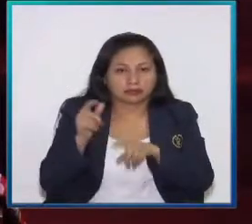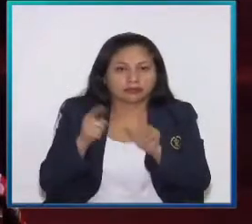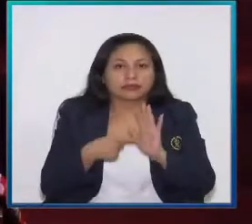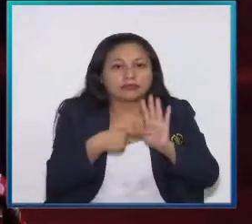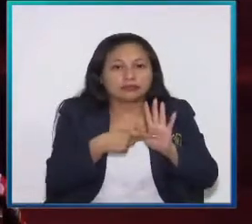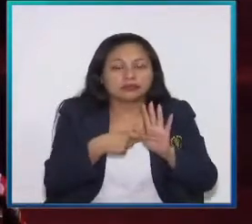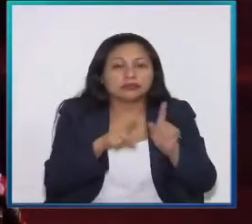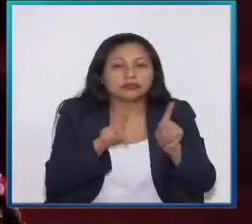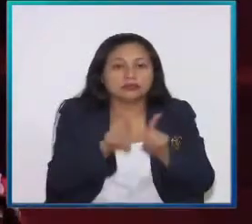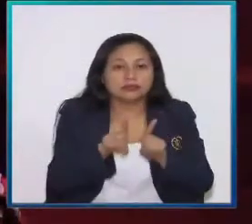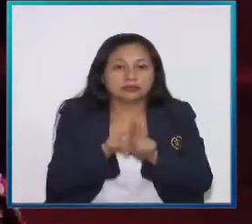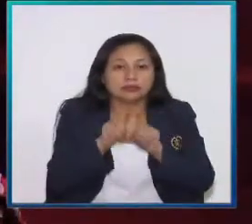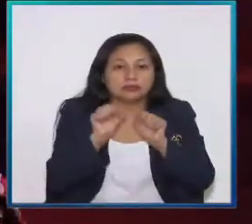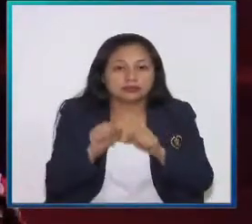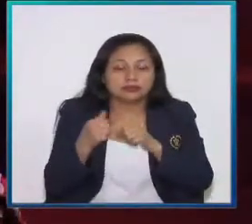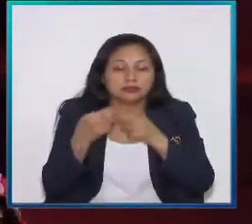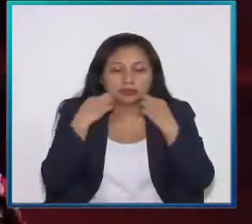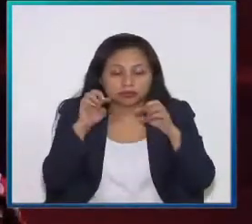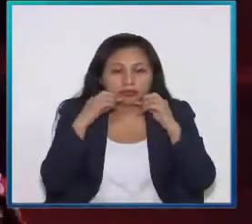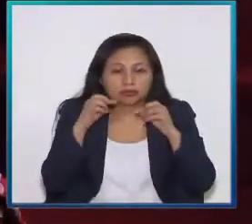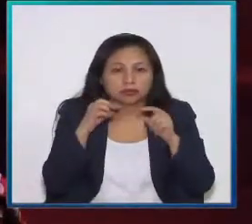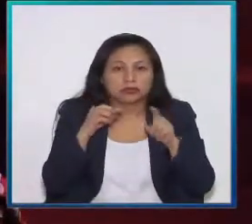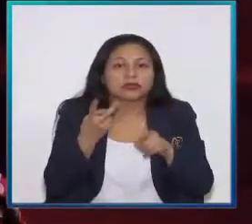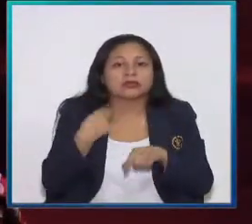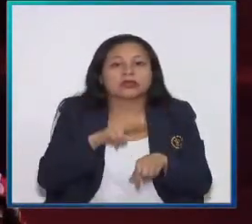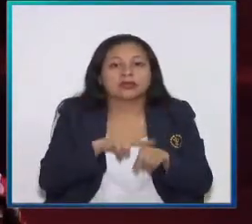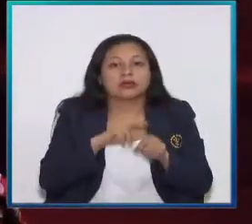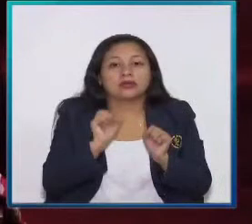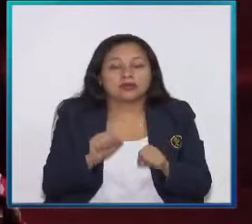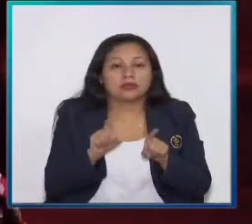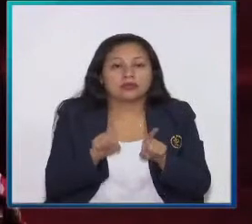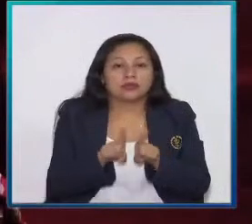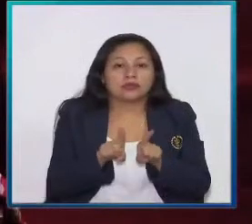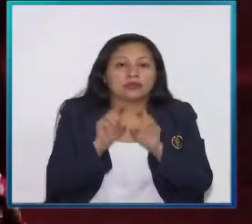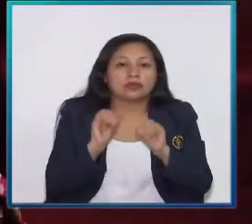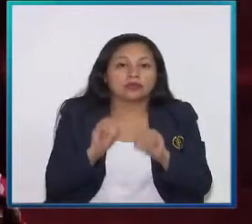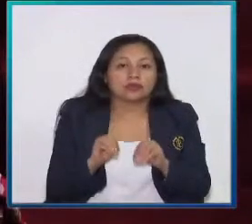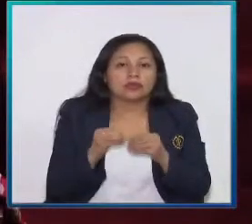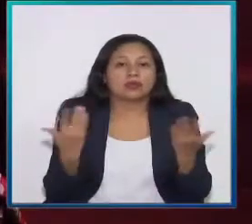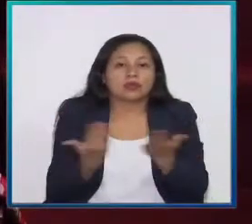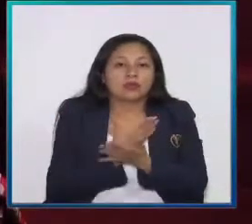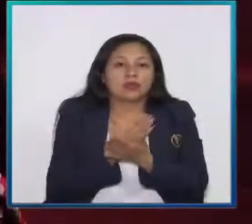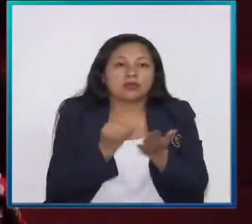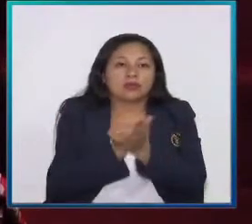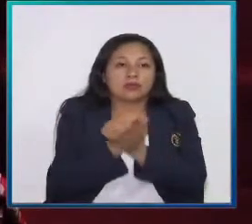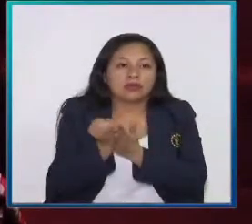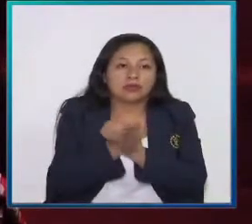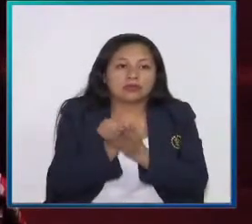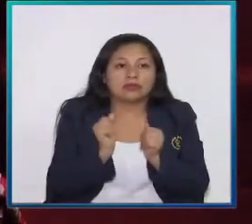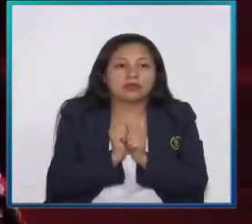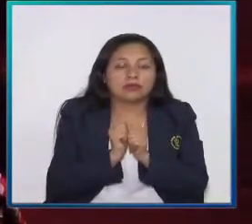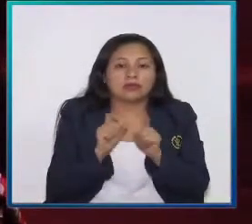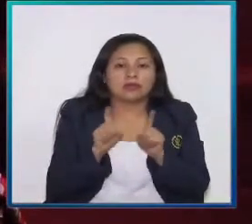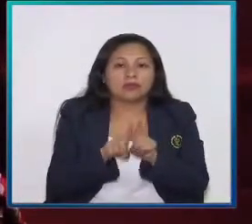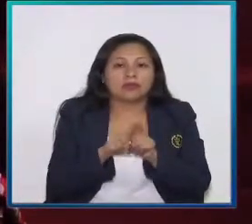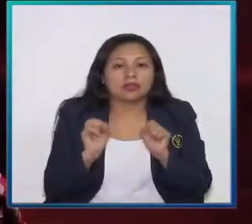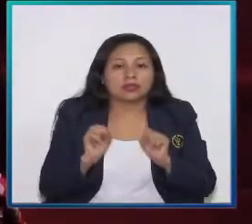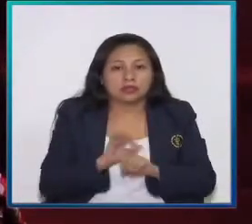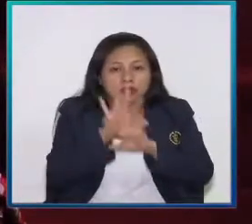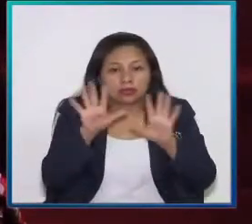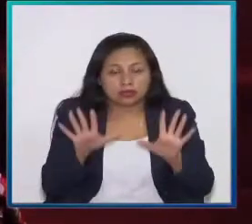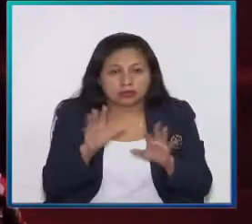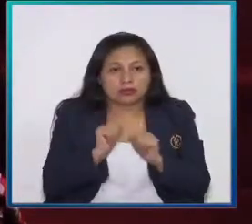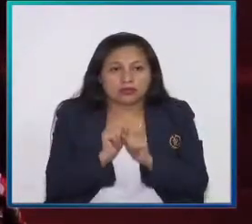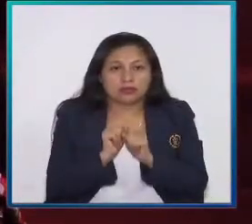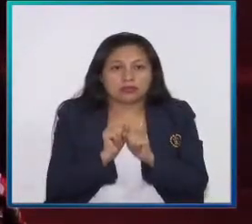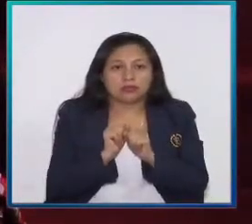proponemos un Estado popular plurinacional con sus nueve instituciones, con una